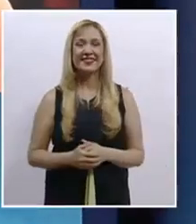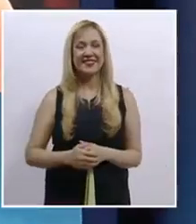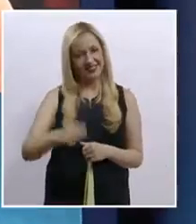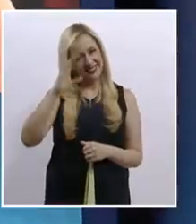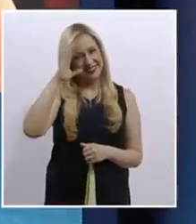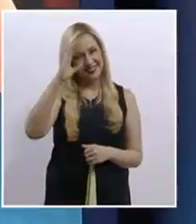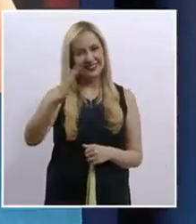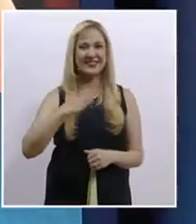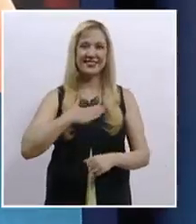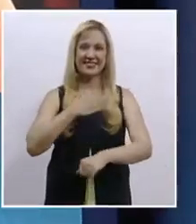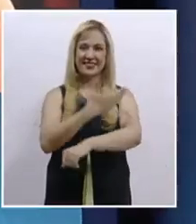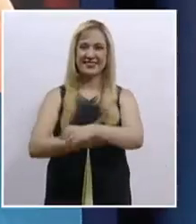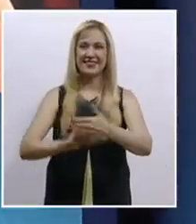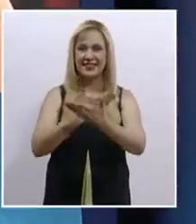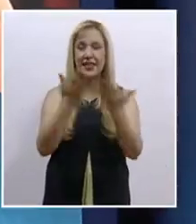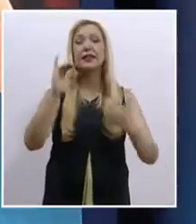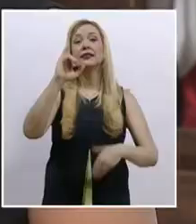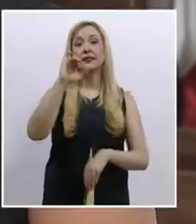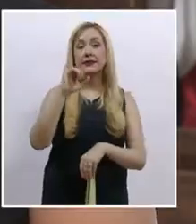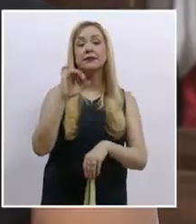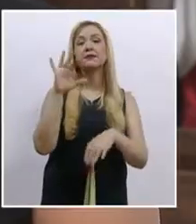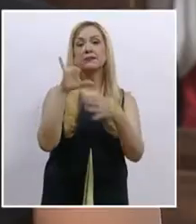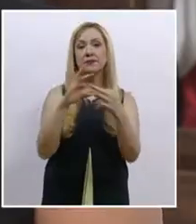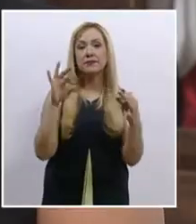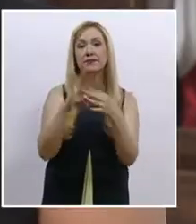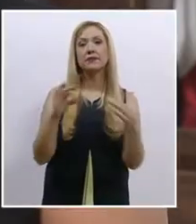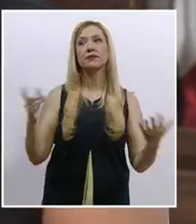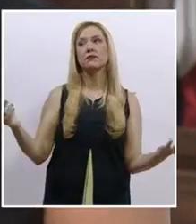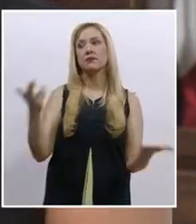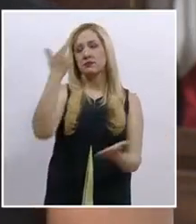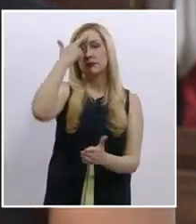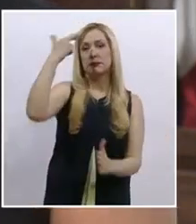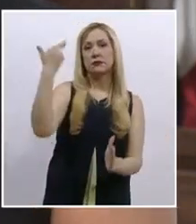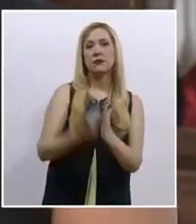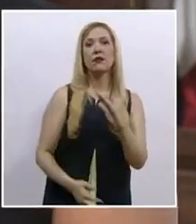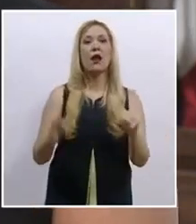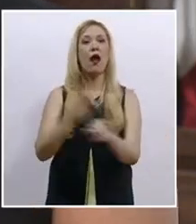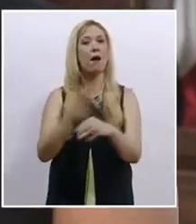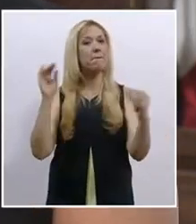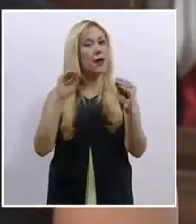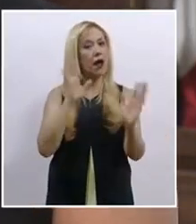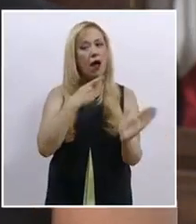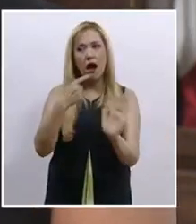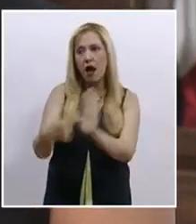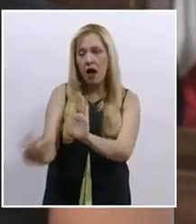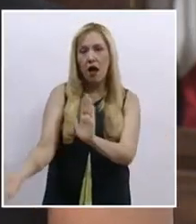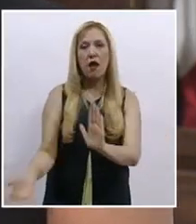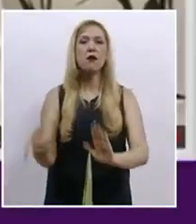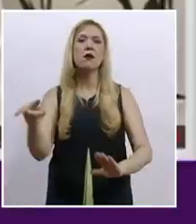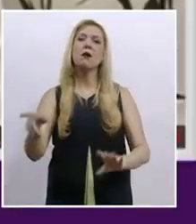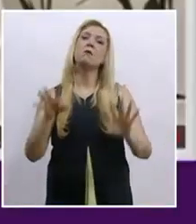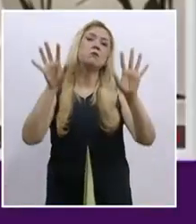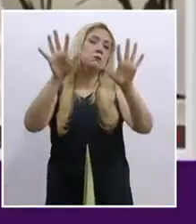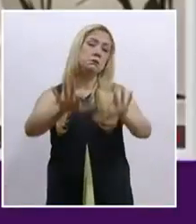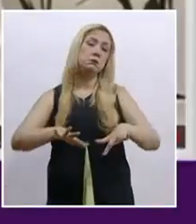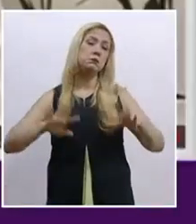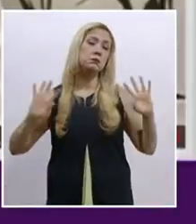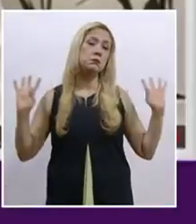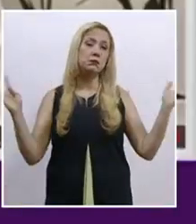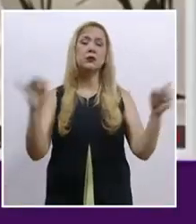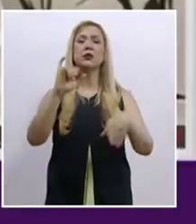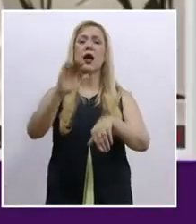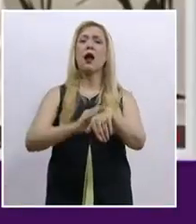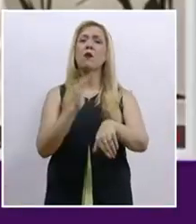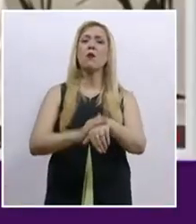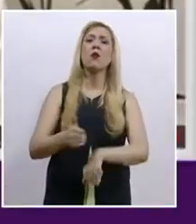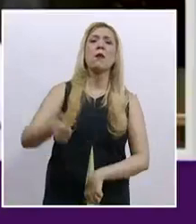tal, Lorena? Muy buenas tardes. Te comento que en cumplimiento a ejecutorias de amparo, en sesión extraordinaria, el Pleno del INAI aprobó el proyecto